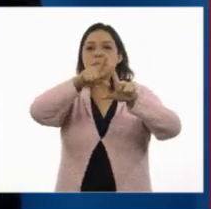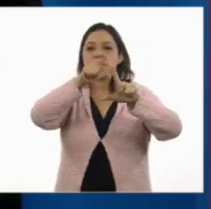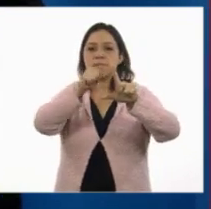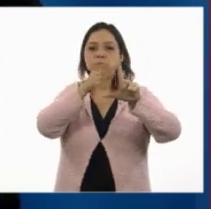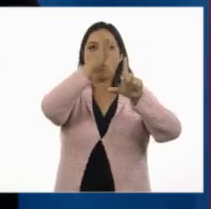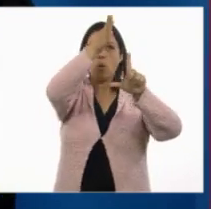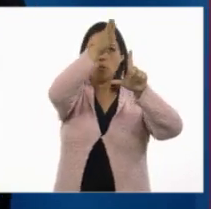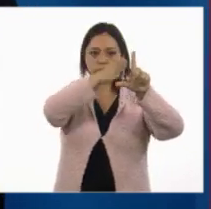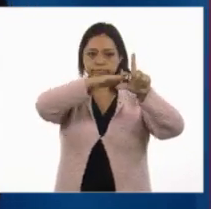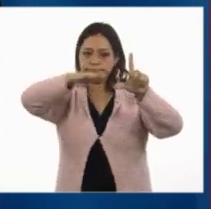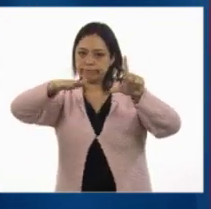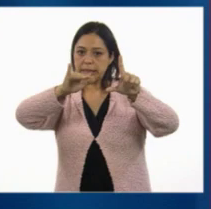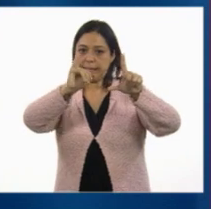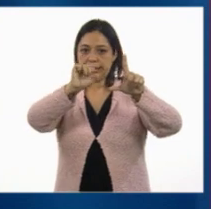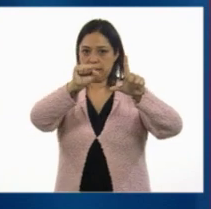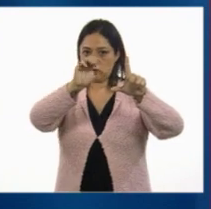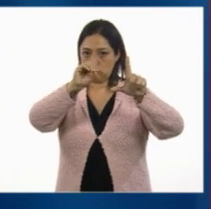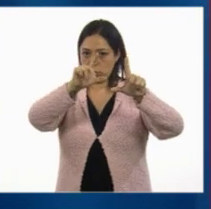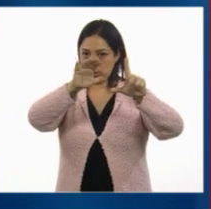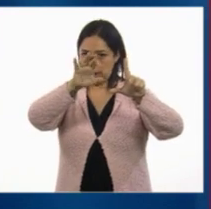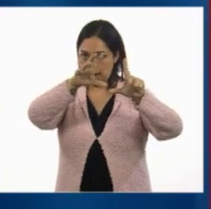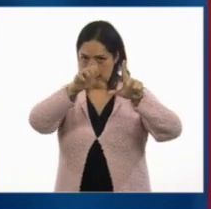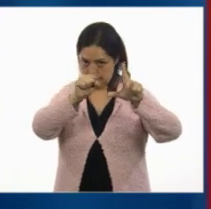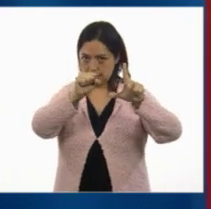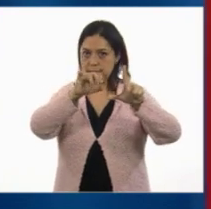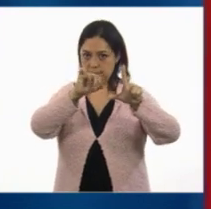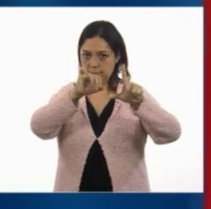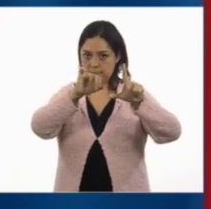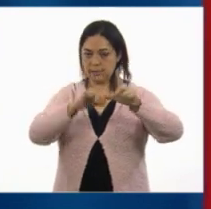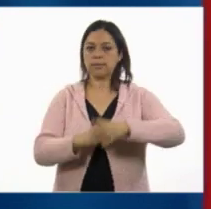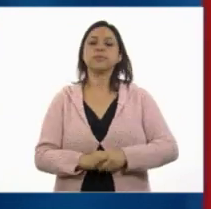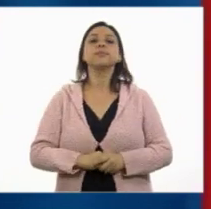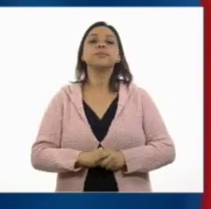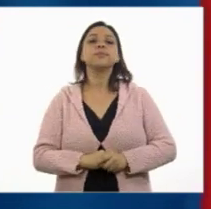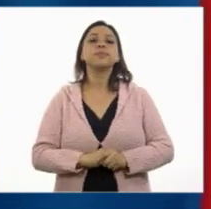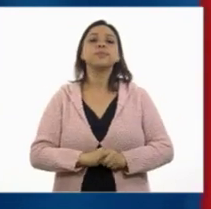misma medida. Entonces este sería un triángulo